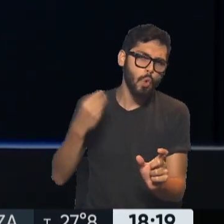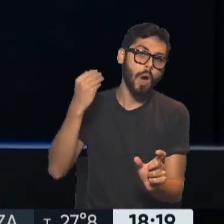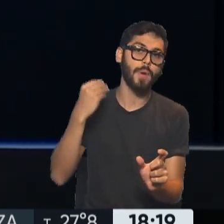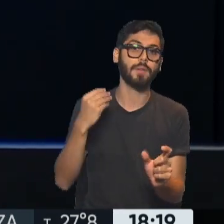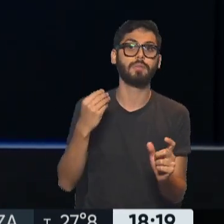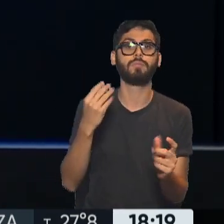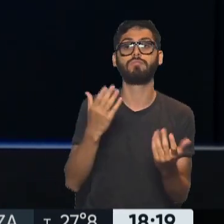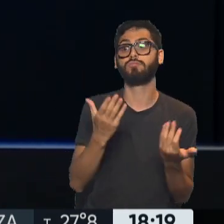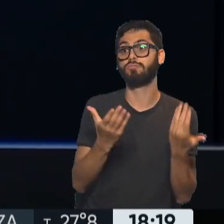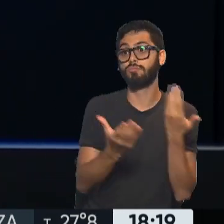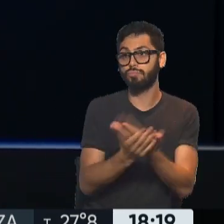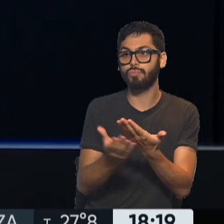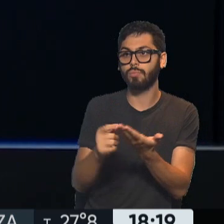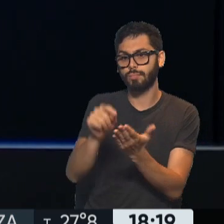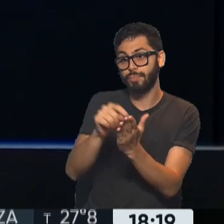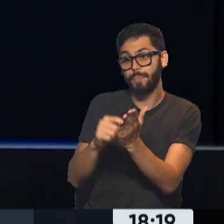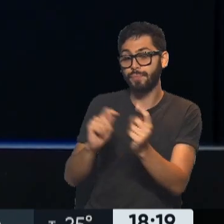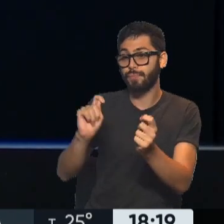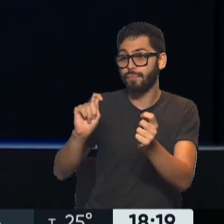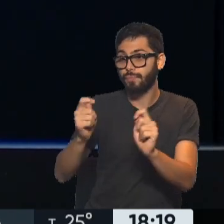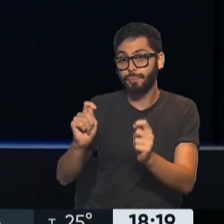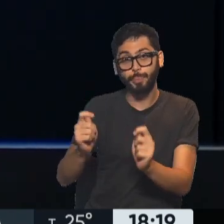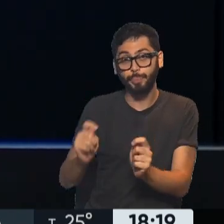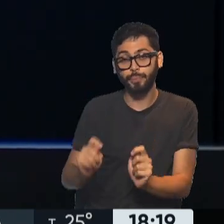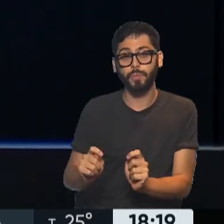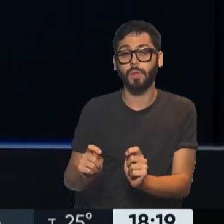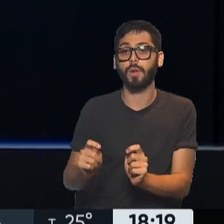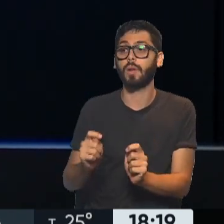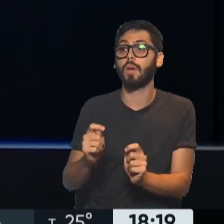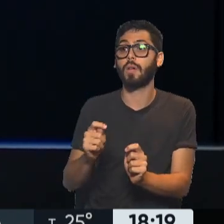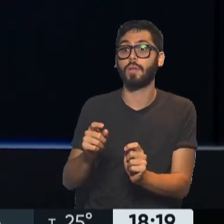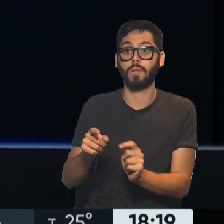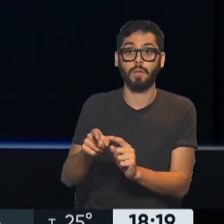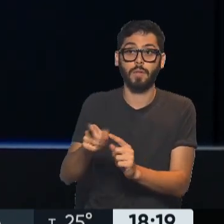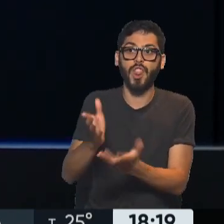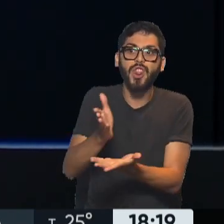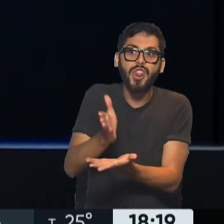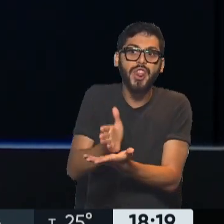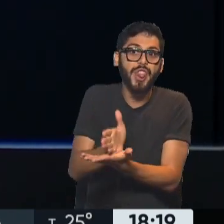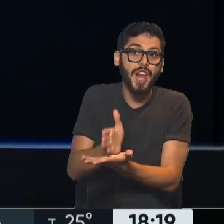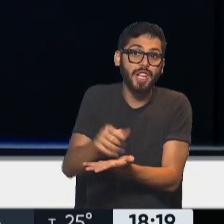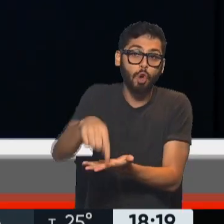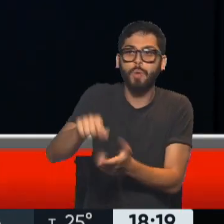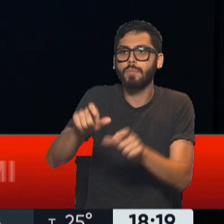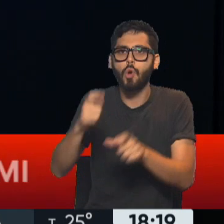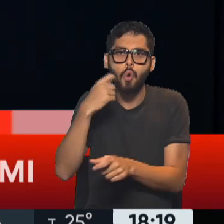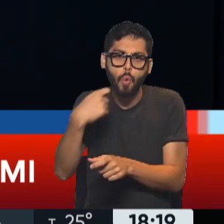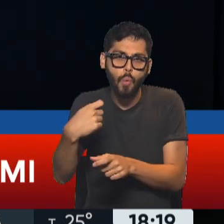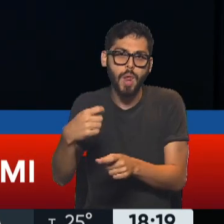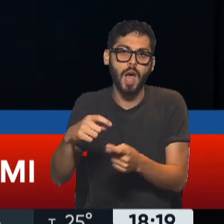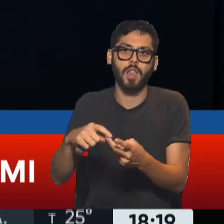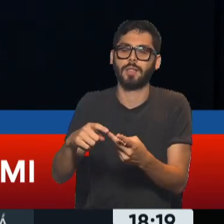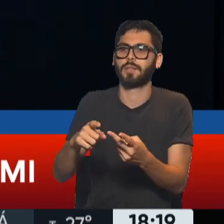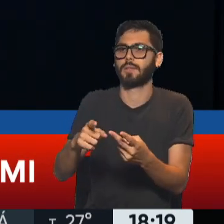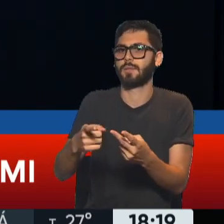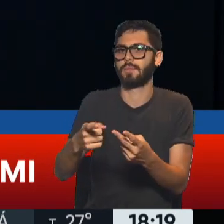un conjunto de reformas que apuntaba a dañar derechos de nuestros jubilados y jubiladas,